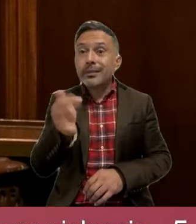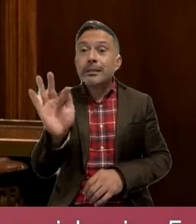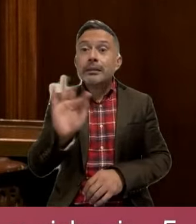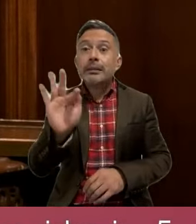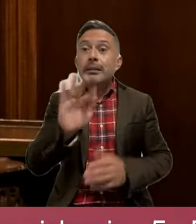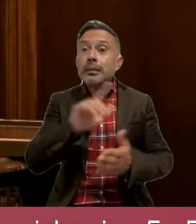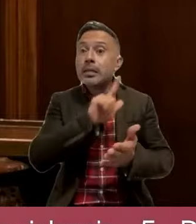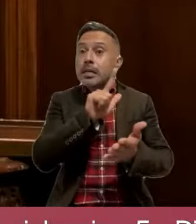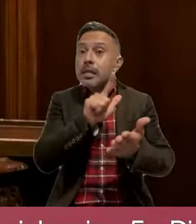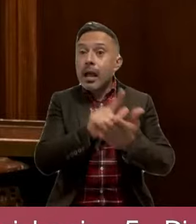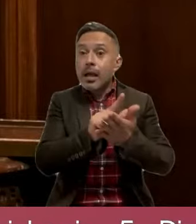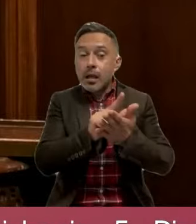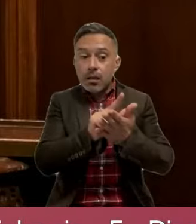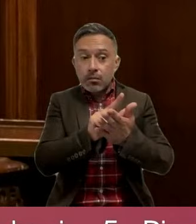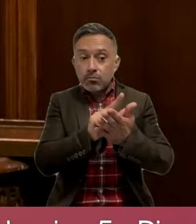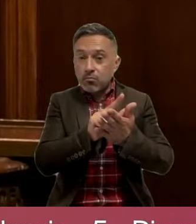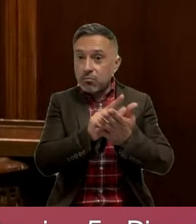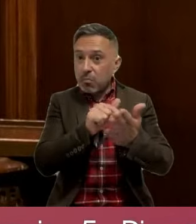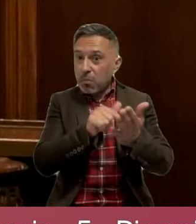no puede ser aplicado.